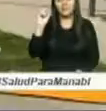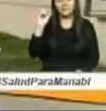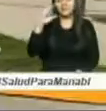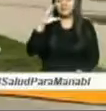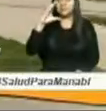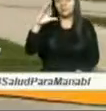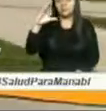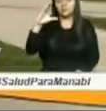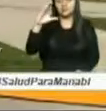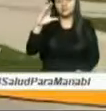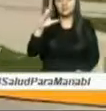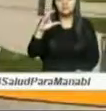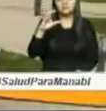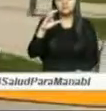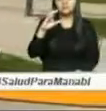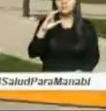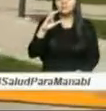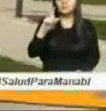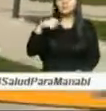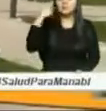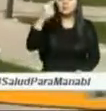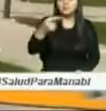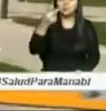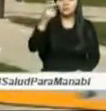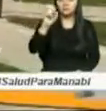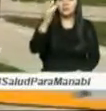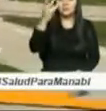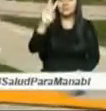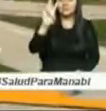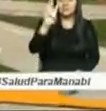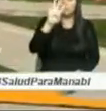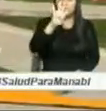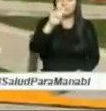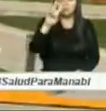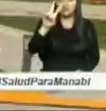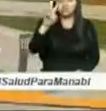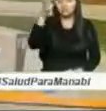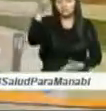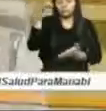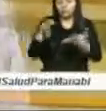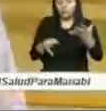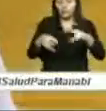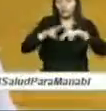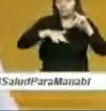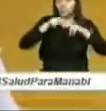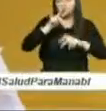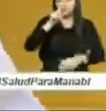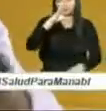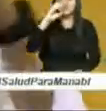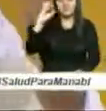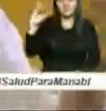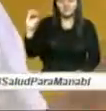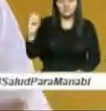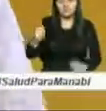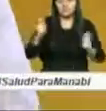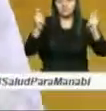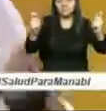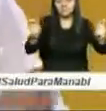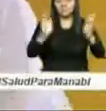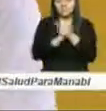Y hasta 2017 tendremos 42 más, es decir, dejaremos construidos 100 centros de salud de los nuevos. Entre